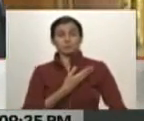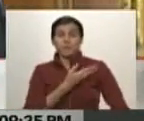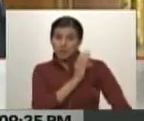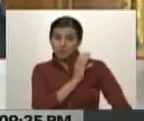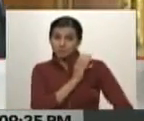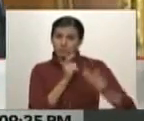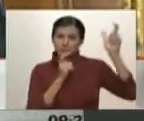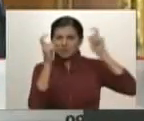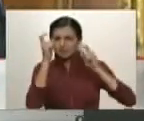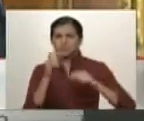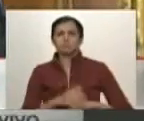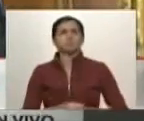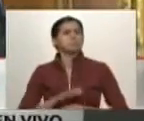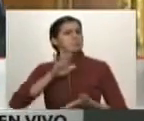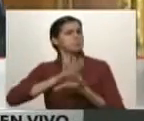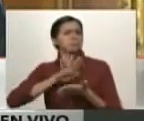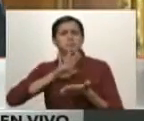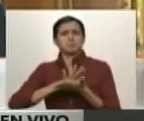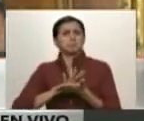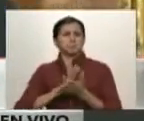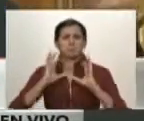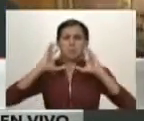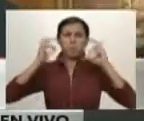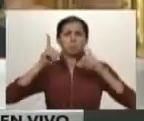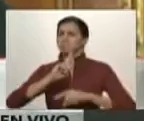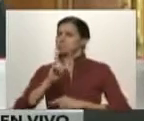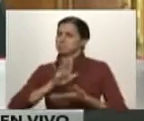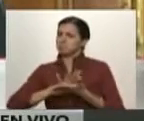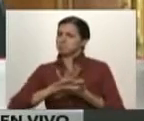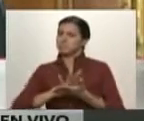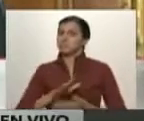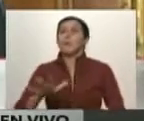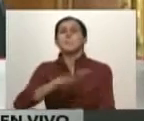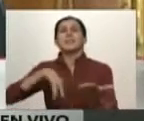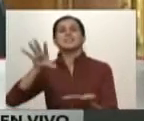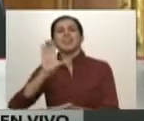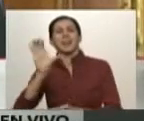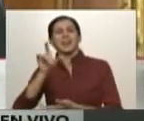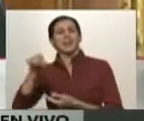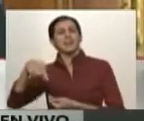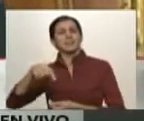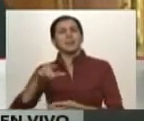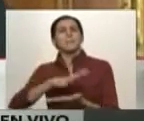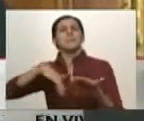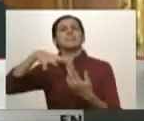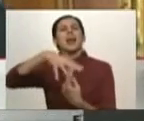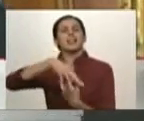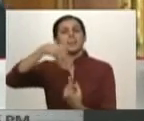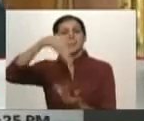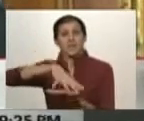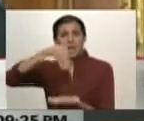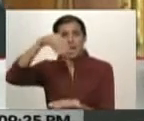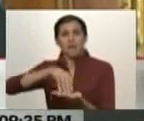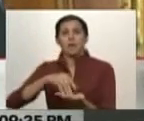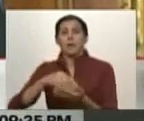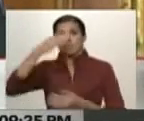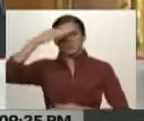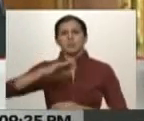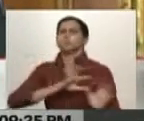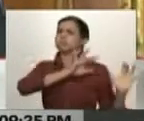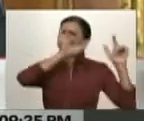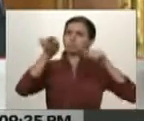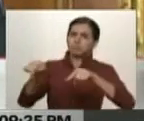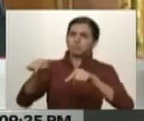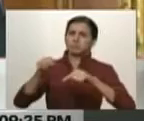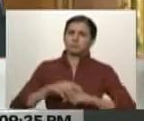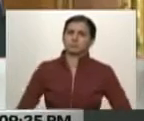tino con una tranquilidad en una plaza de caracas muy conocida por entonces plaza altamira se fueron unos militares uniformados